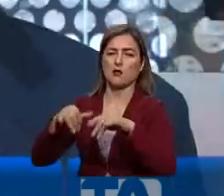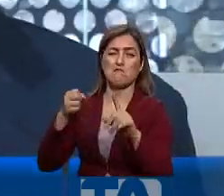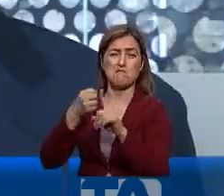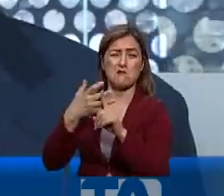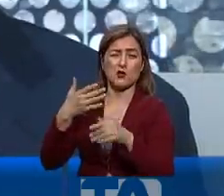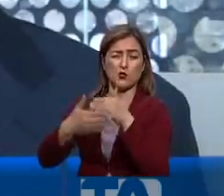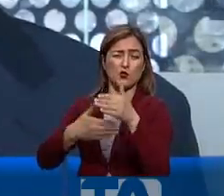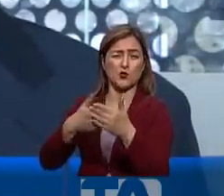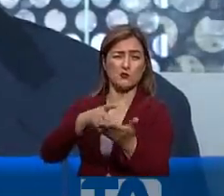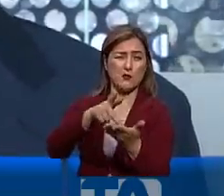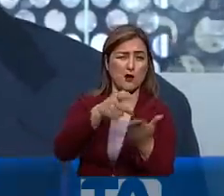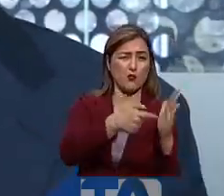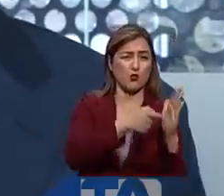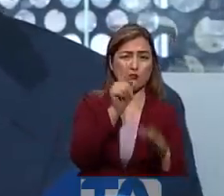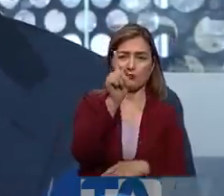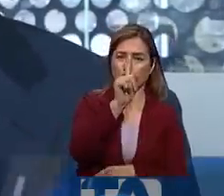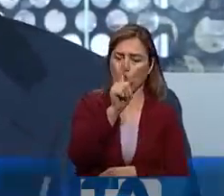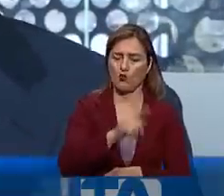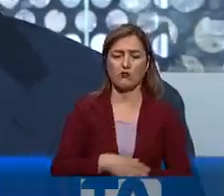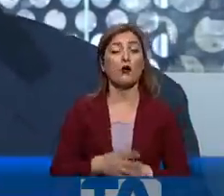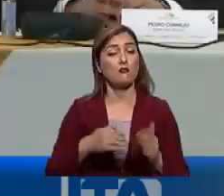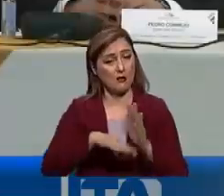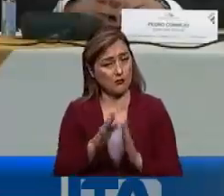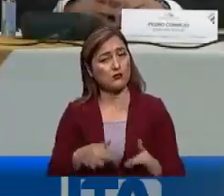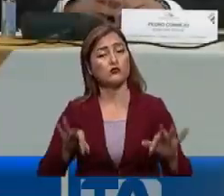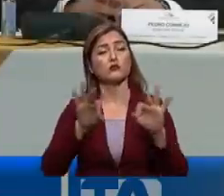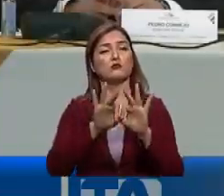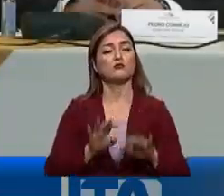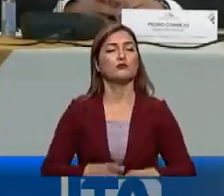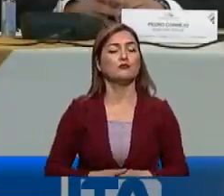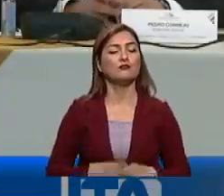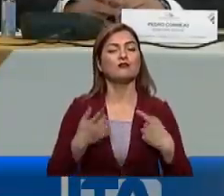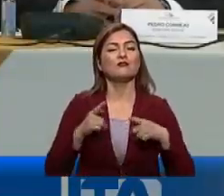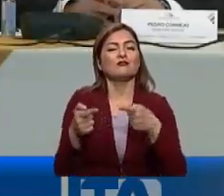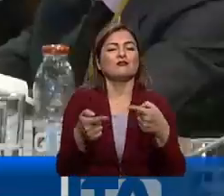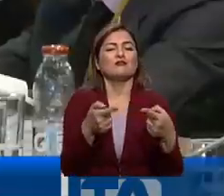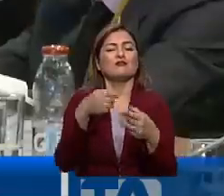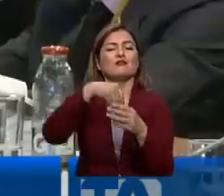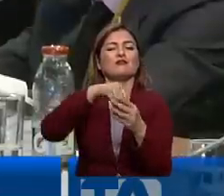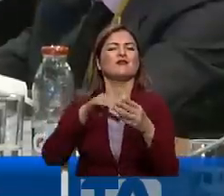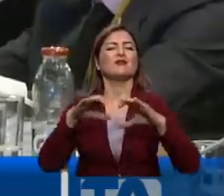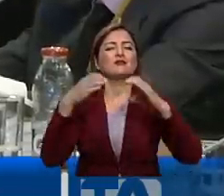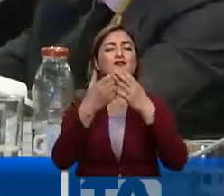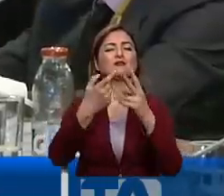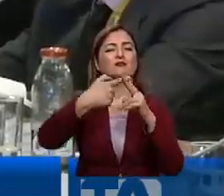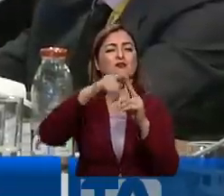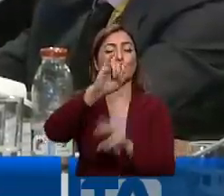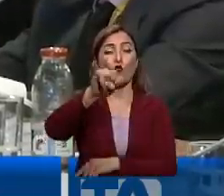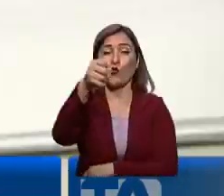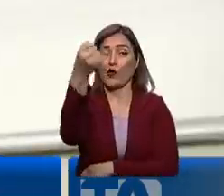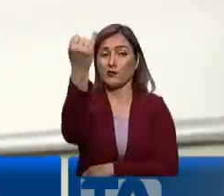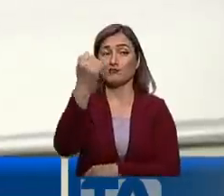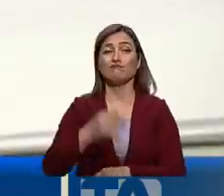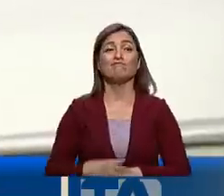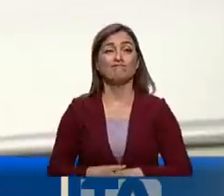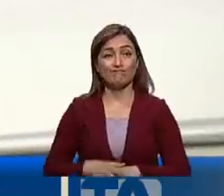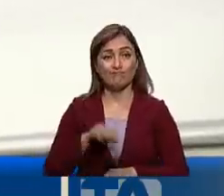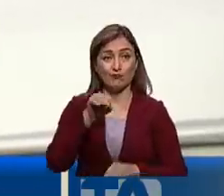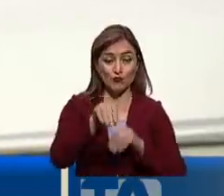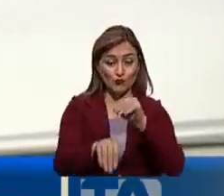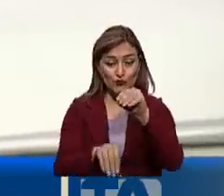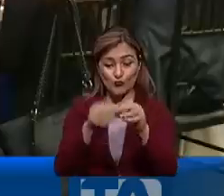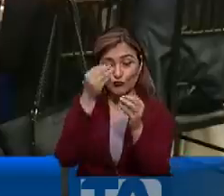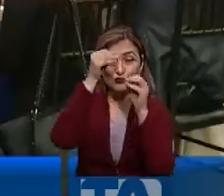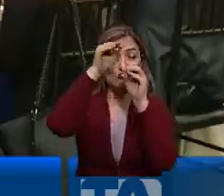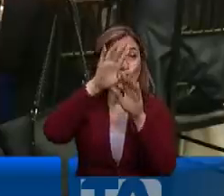el proceso recaudatorio, eso es lo más importante de todo. Ahora el debate dentro de la comisión empieza este jueves y con ello la elaboración